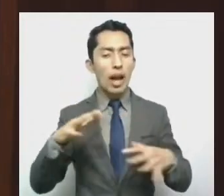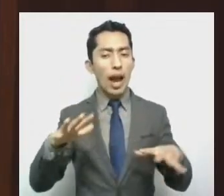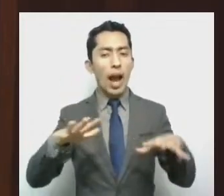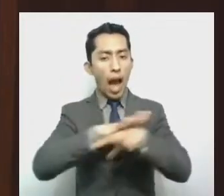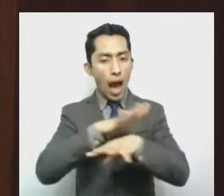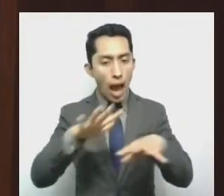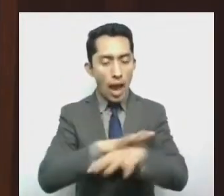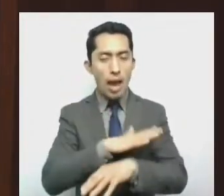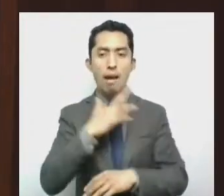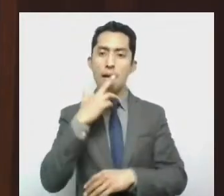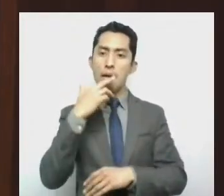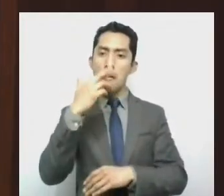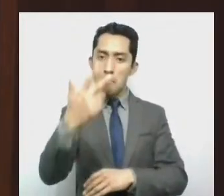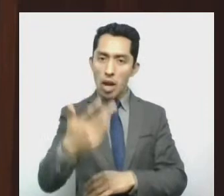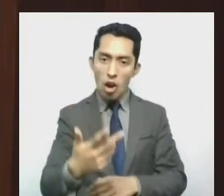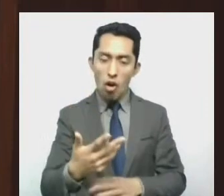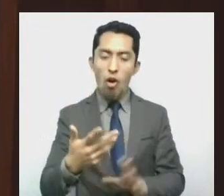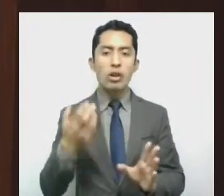regenerada,